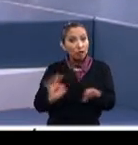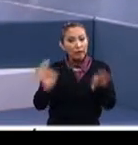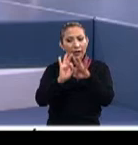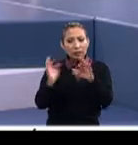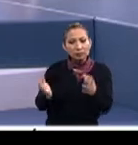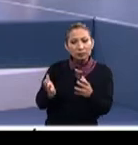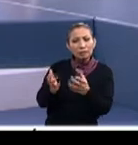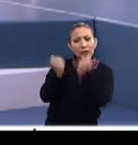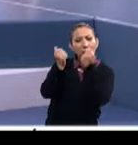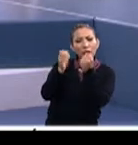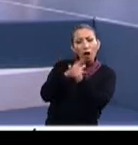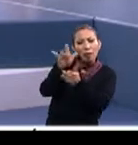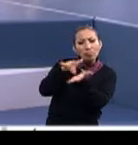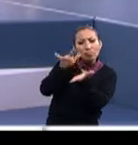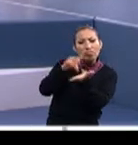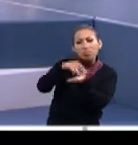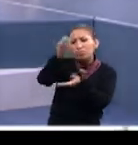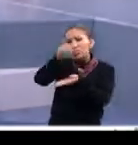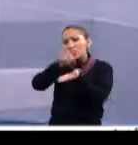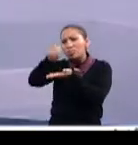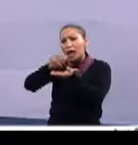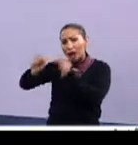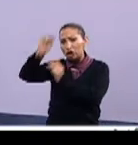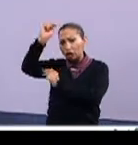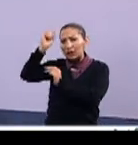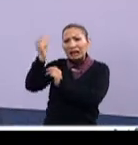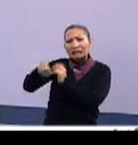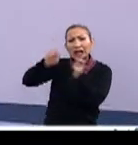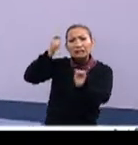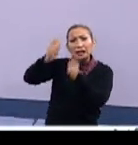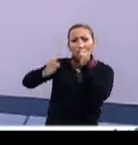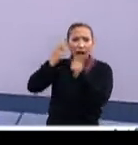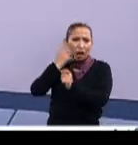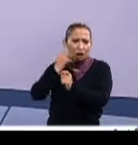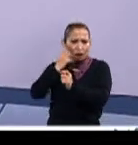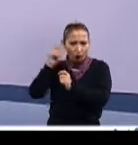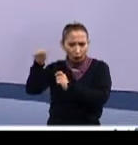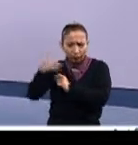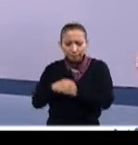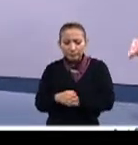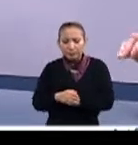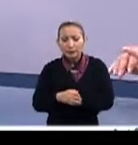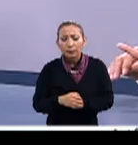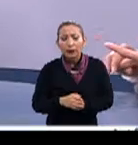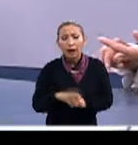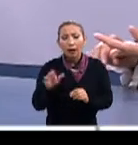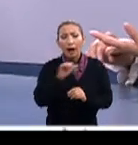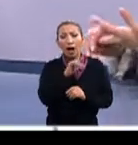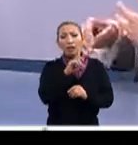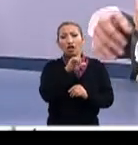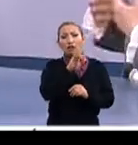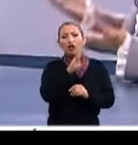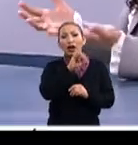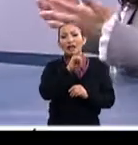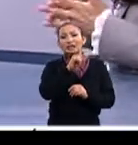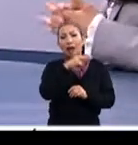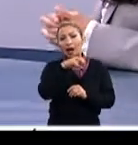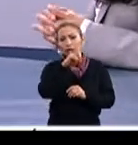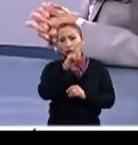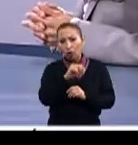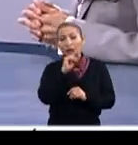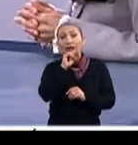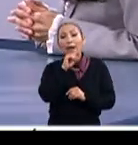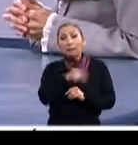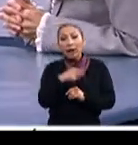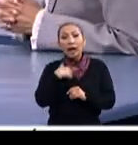de rescate de fuentes en el norte, básicamente en Nuevo León. Adolfo Castañón, pues quien también ha